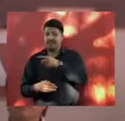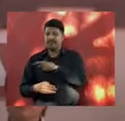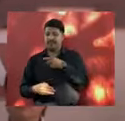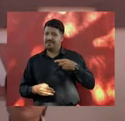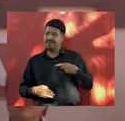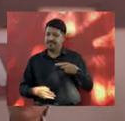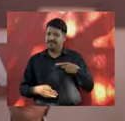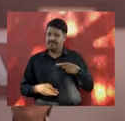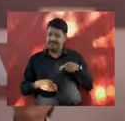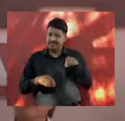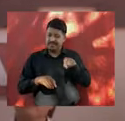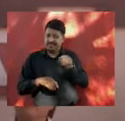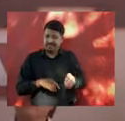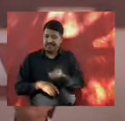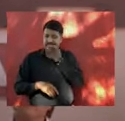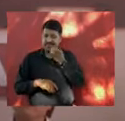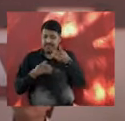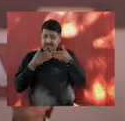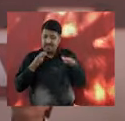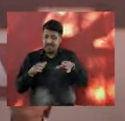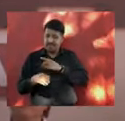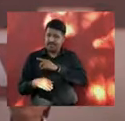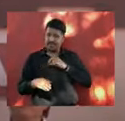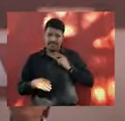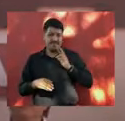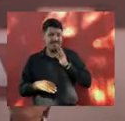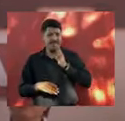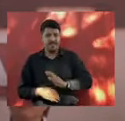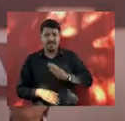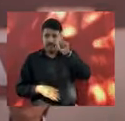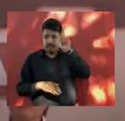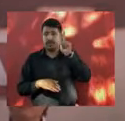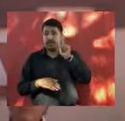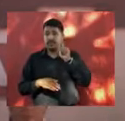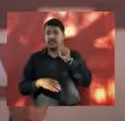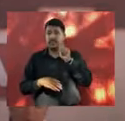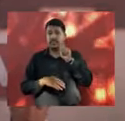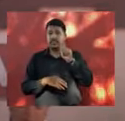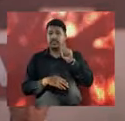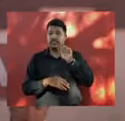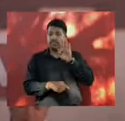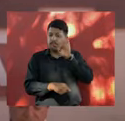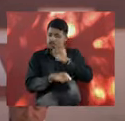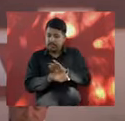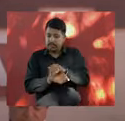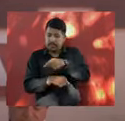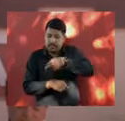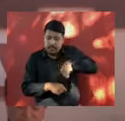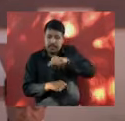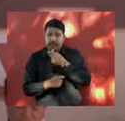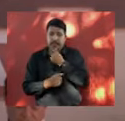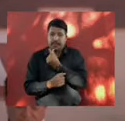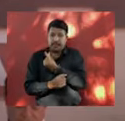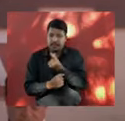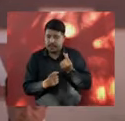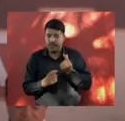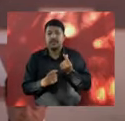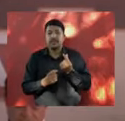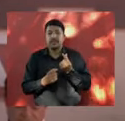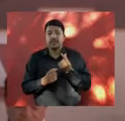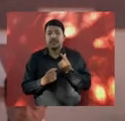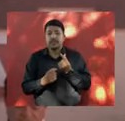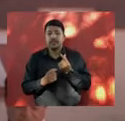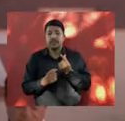escuela pública sea la mejor de todas las educaciones. Y tenemos que garantizar que nuestros niños y niñas